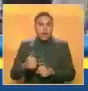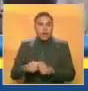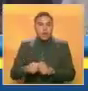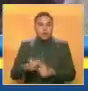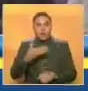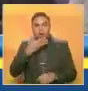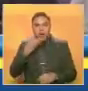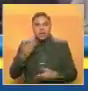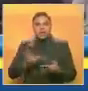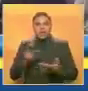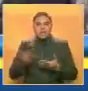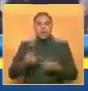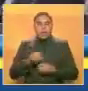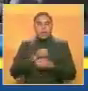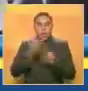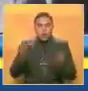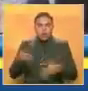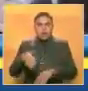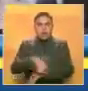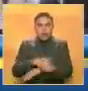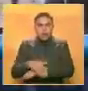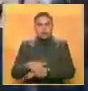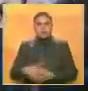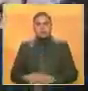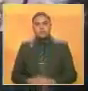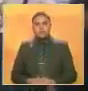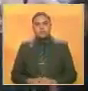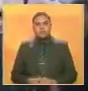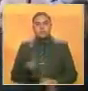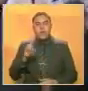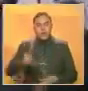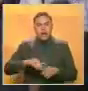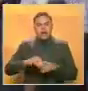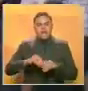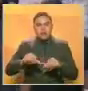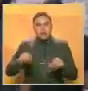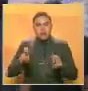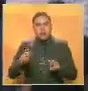mejoras en los servicios públicos, vialidad, aceras y brocales, así como el asfaltado y la señalización.